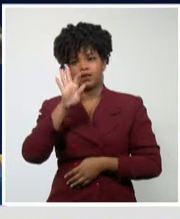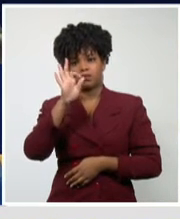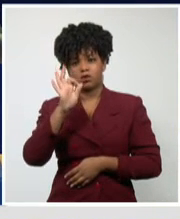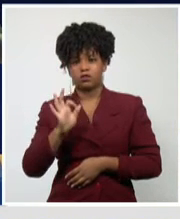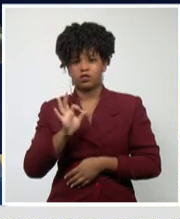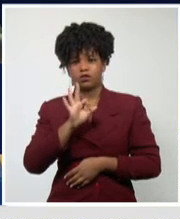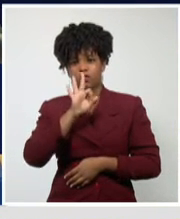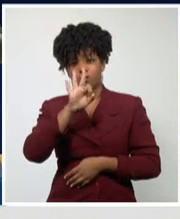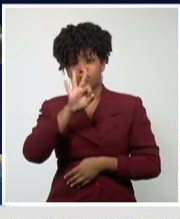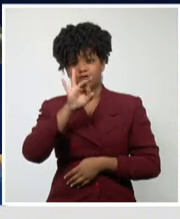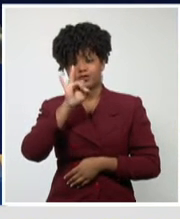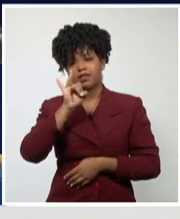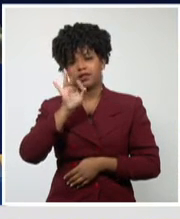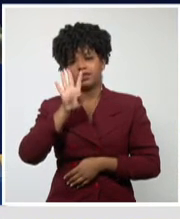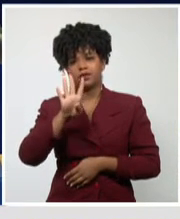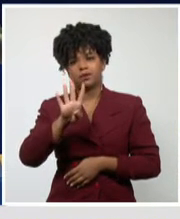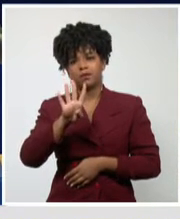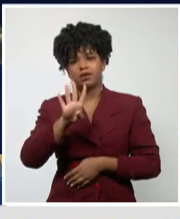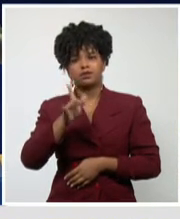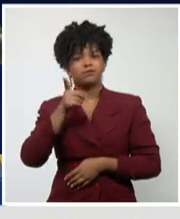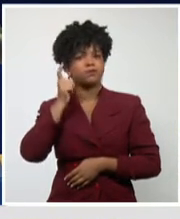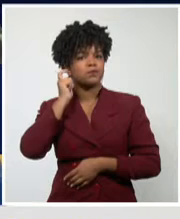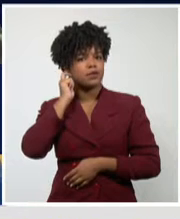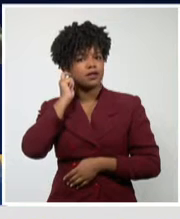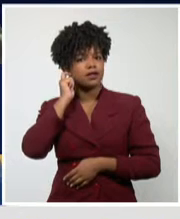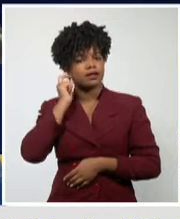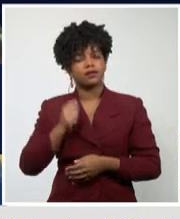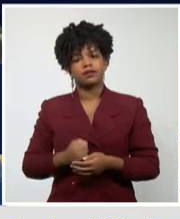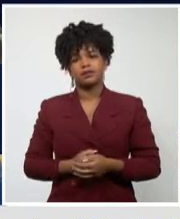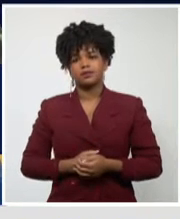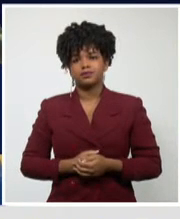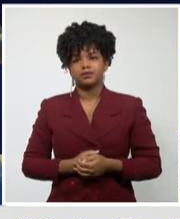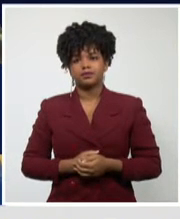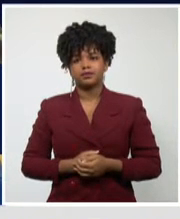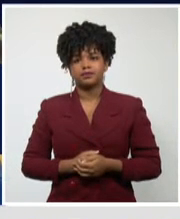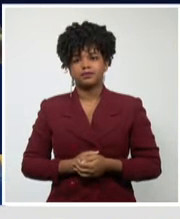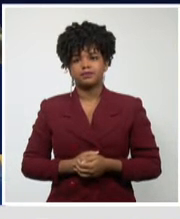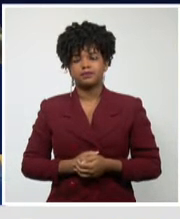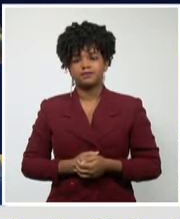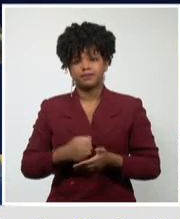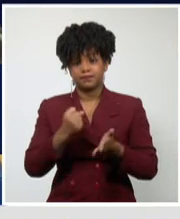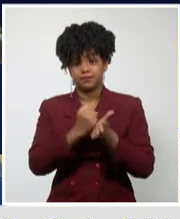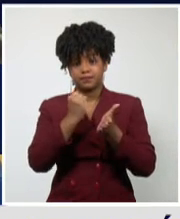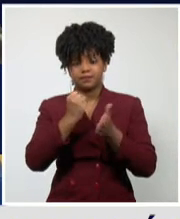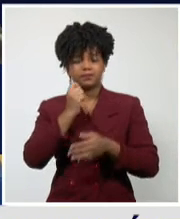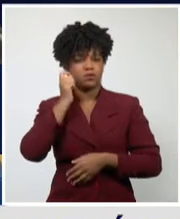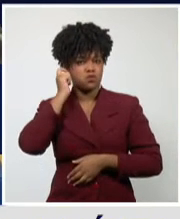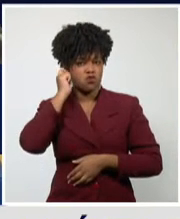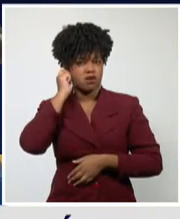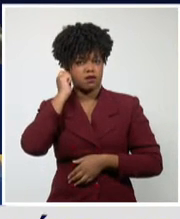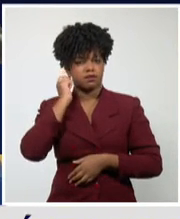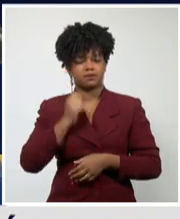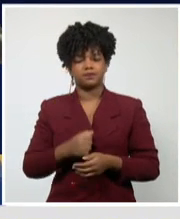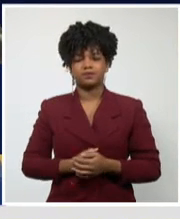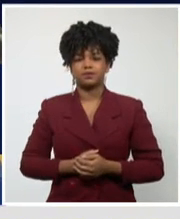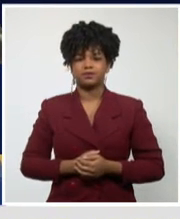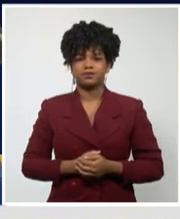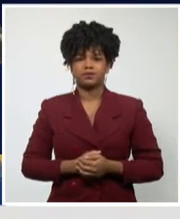874 compañeras son de los casos confirmados son del sexo femenino.